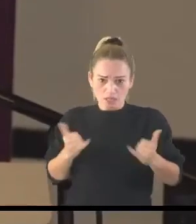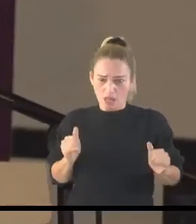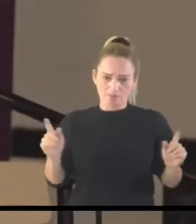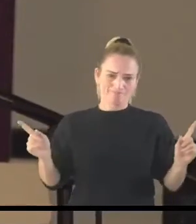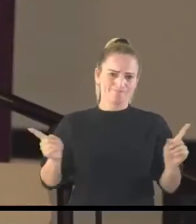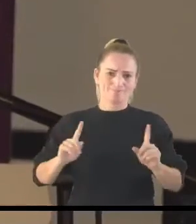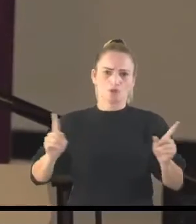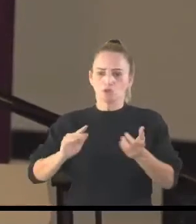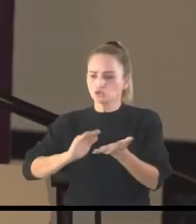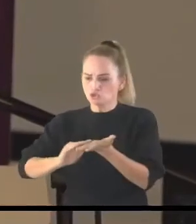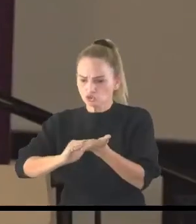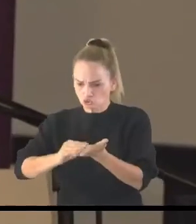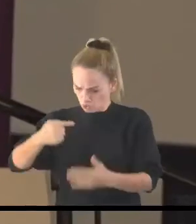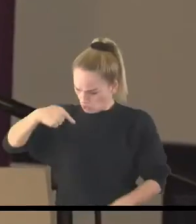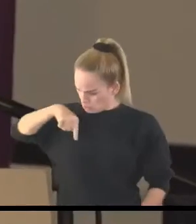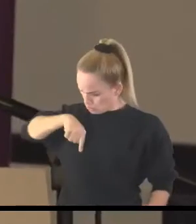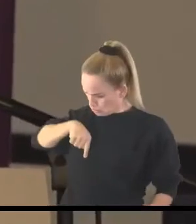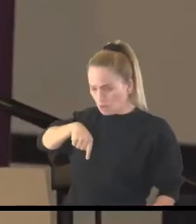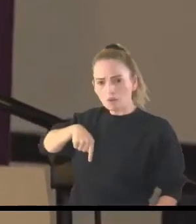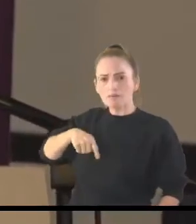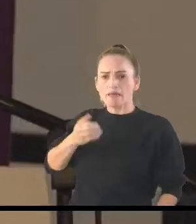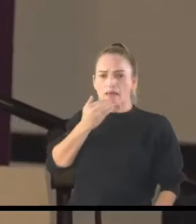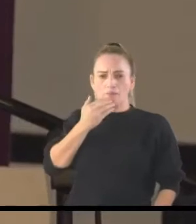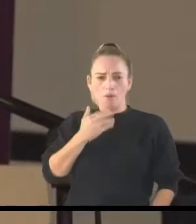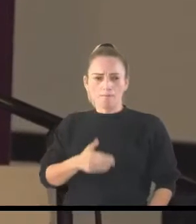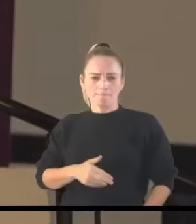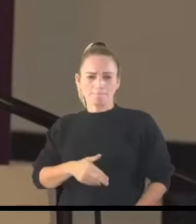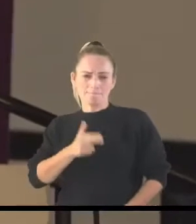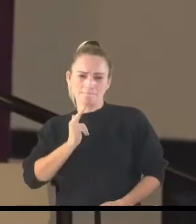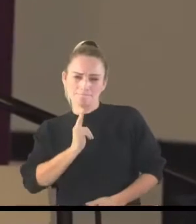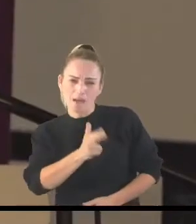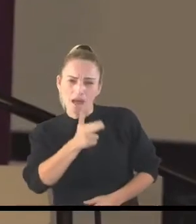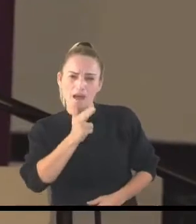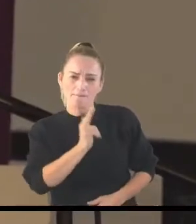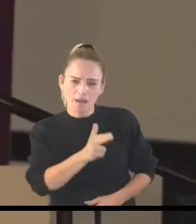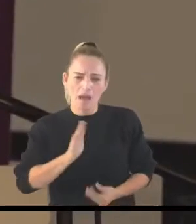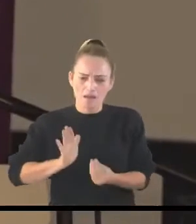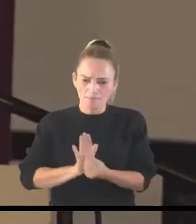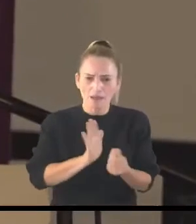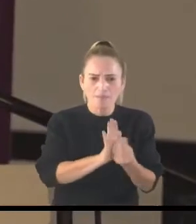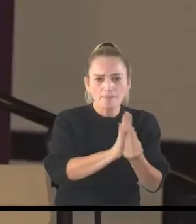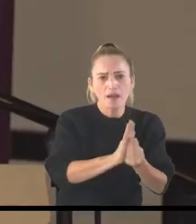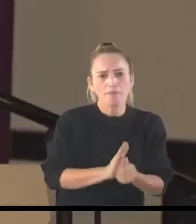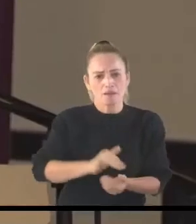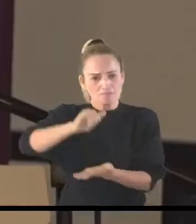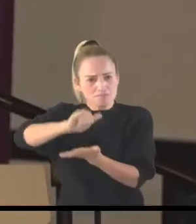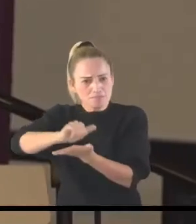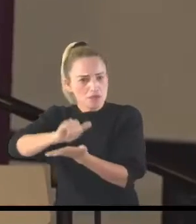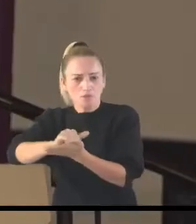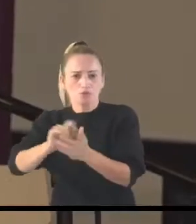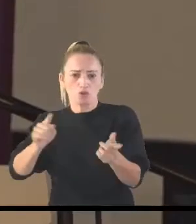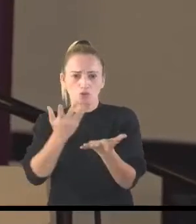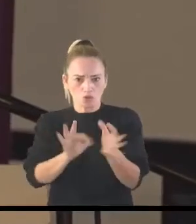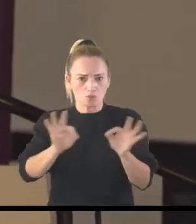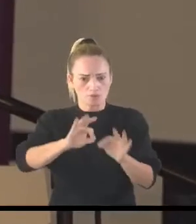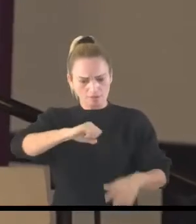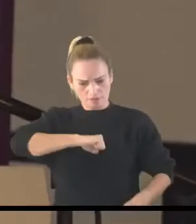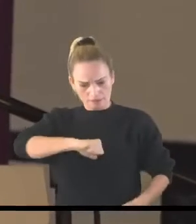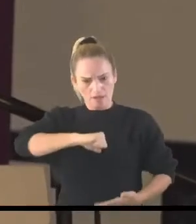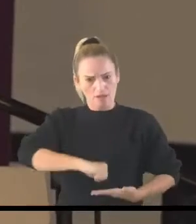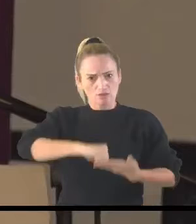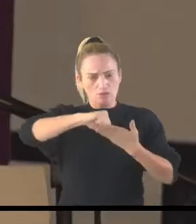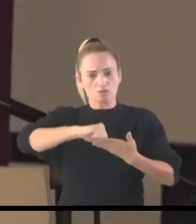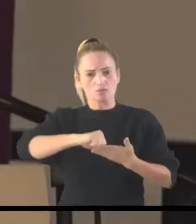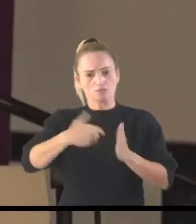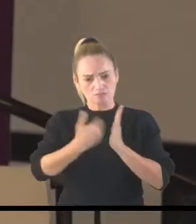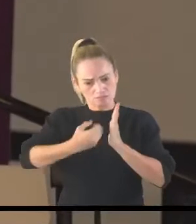¿sí? Se sana uno con la no repetición, con la garantía de derechos. La